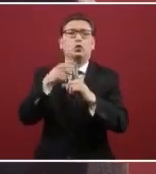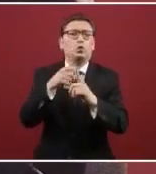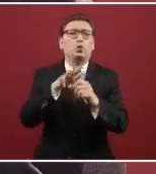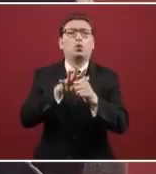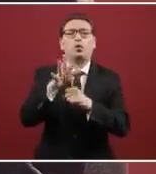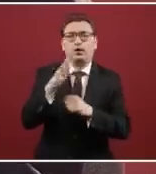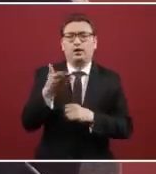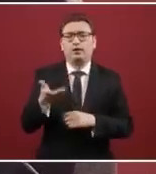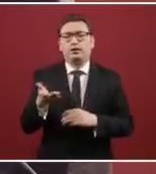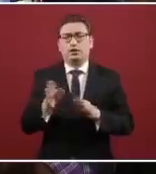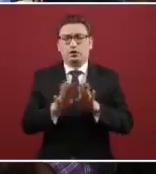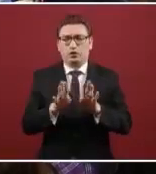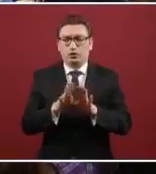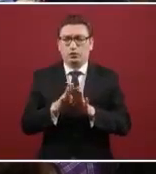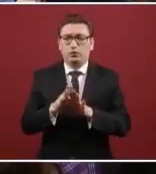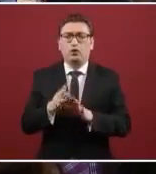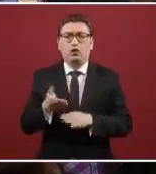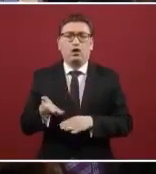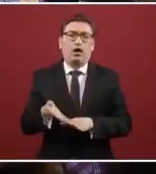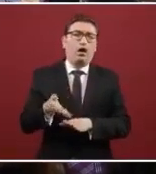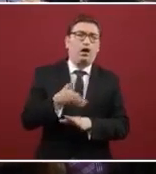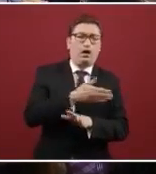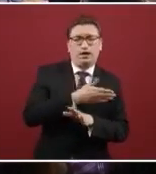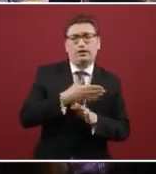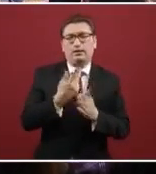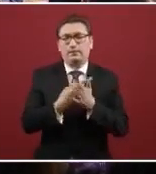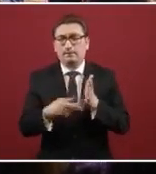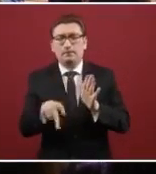regresara al sistema de la venta de plazas.